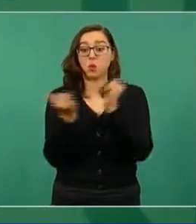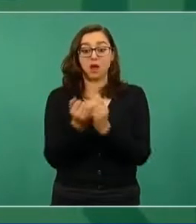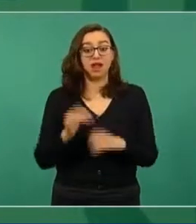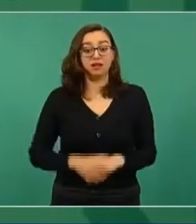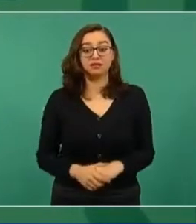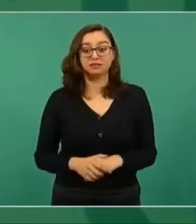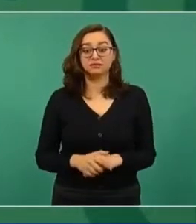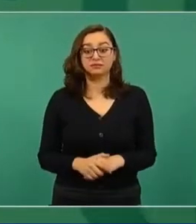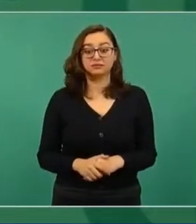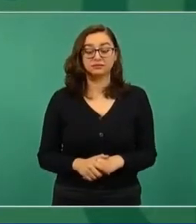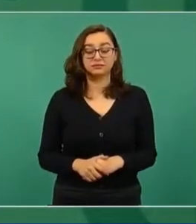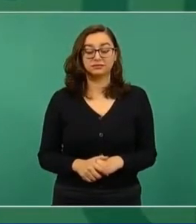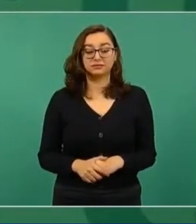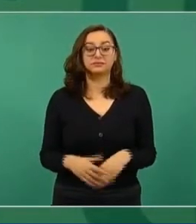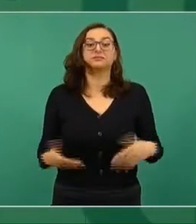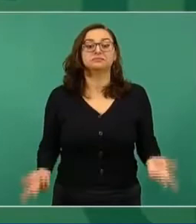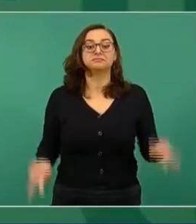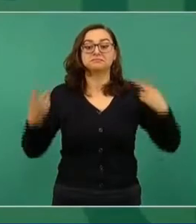petroleros